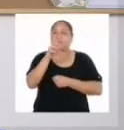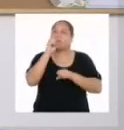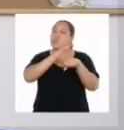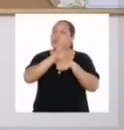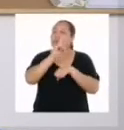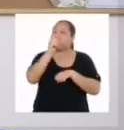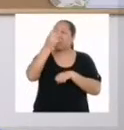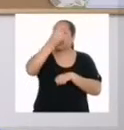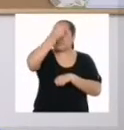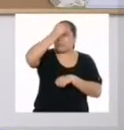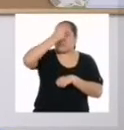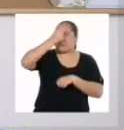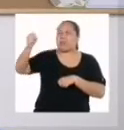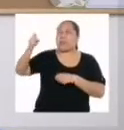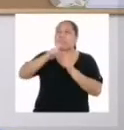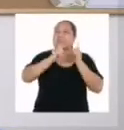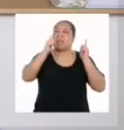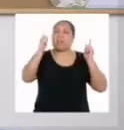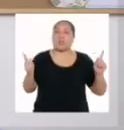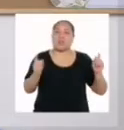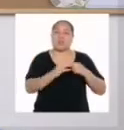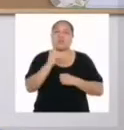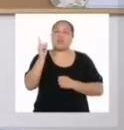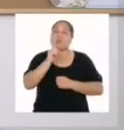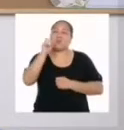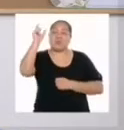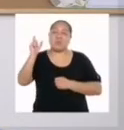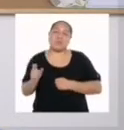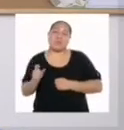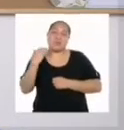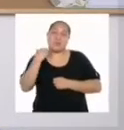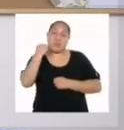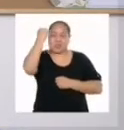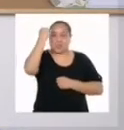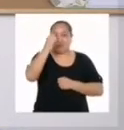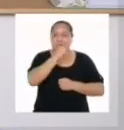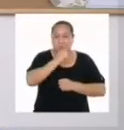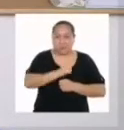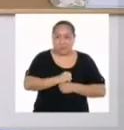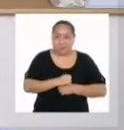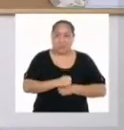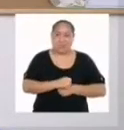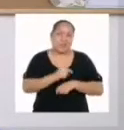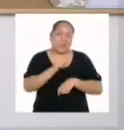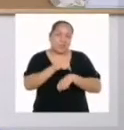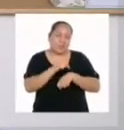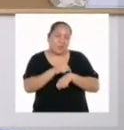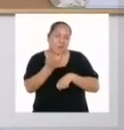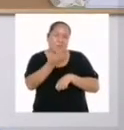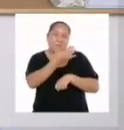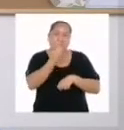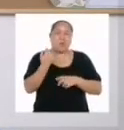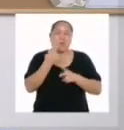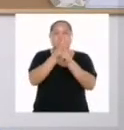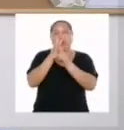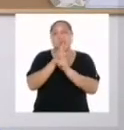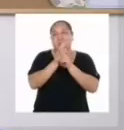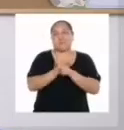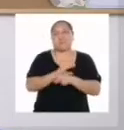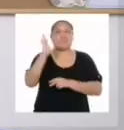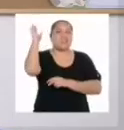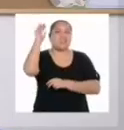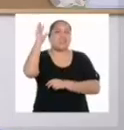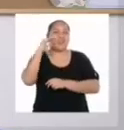no hagas traslados tan largos y menos con una persona de la tercera edad. Por ahora es mejor